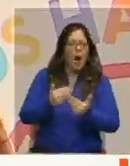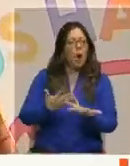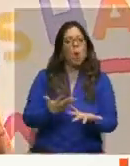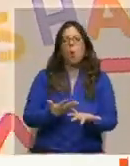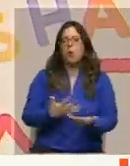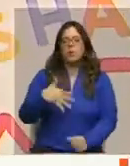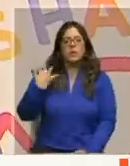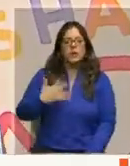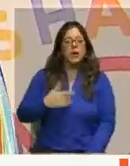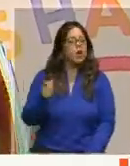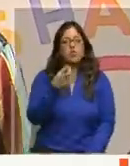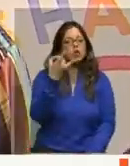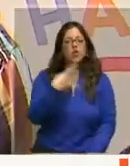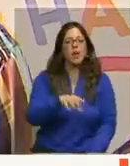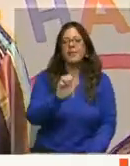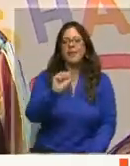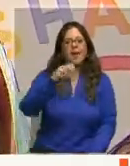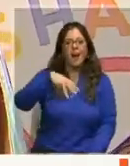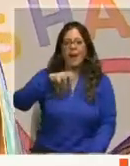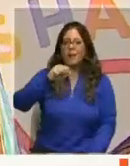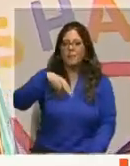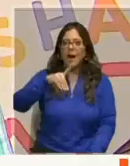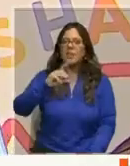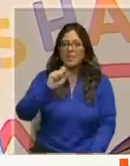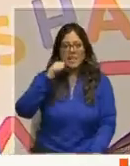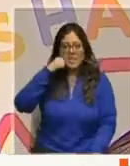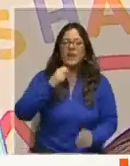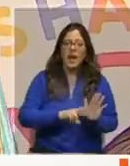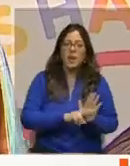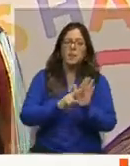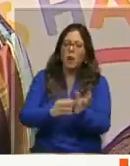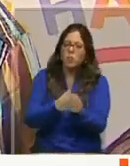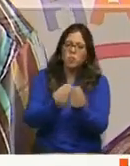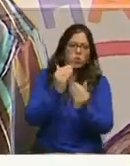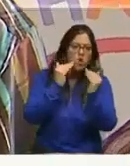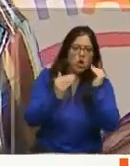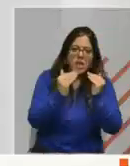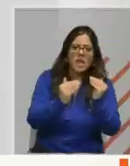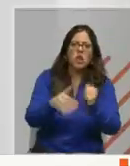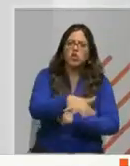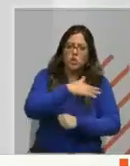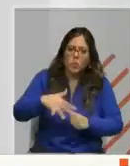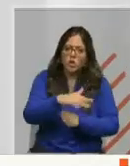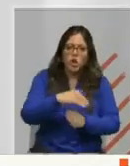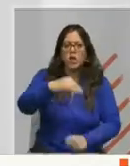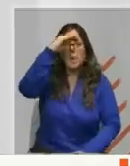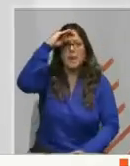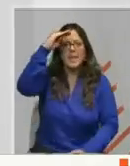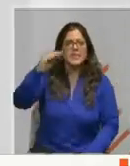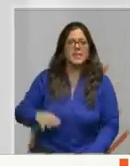es solamente Amanda, es representar muchos niños, muchas situaciones, muchas vivencias.